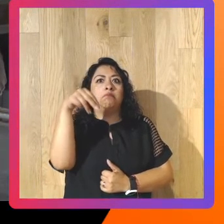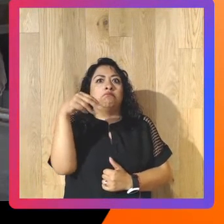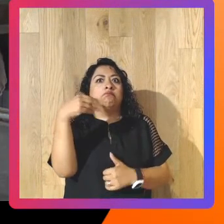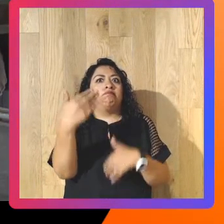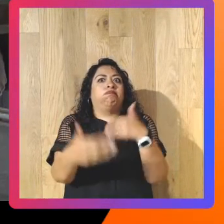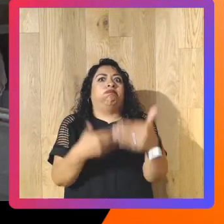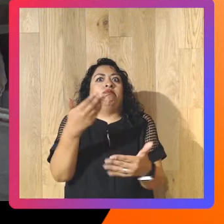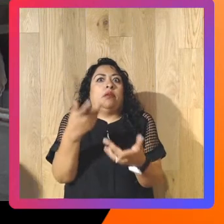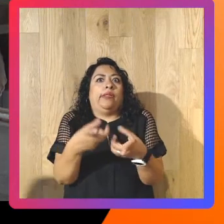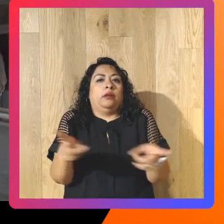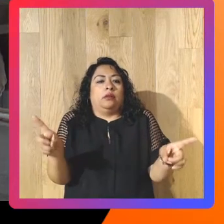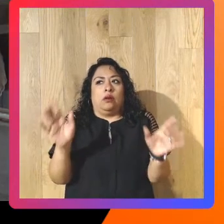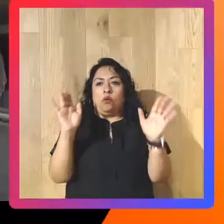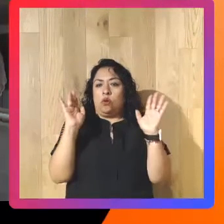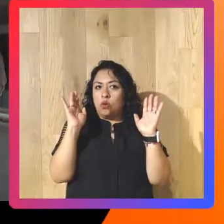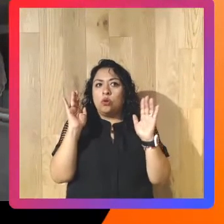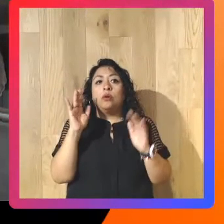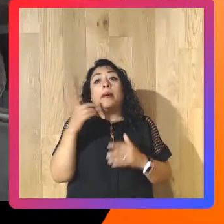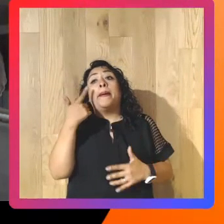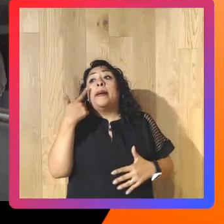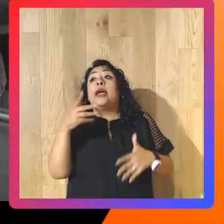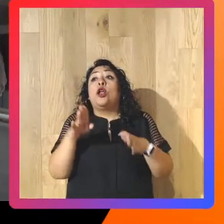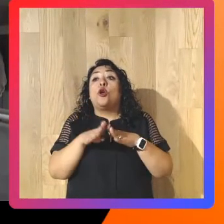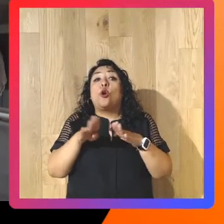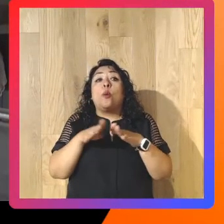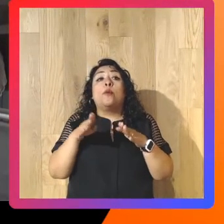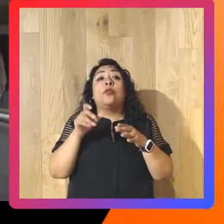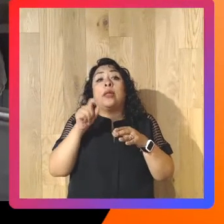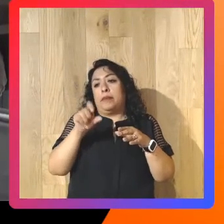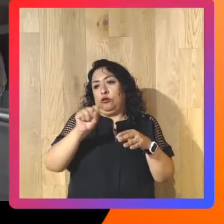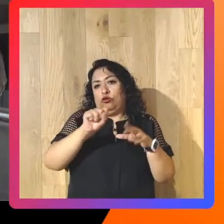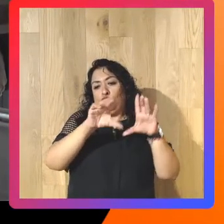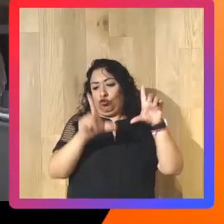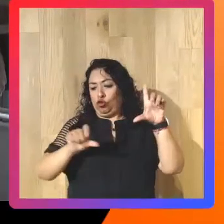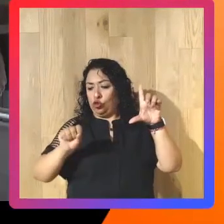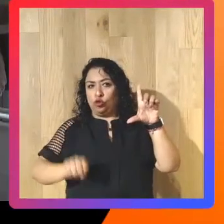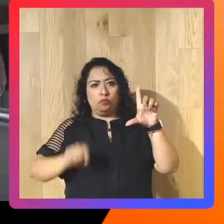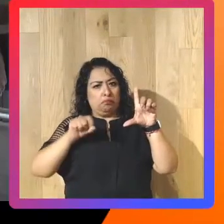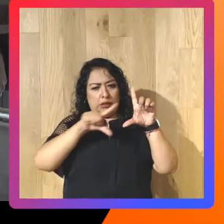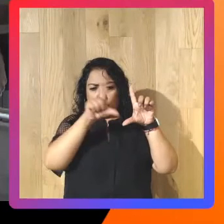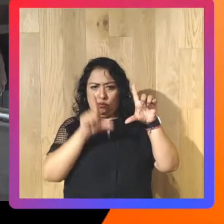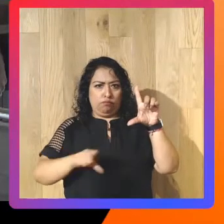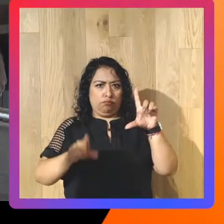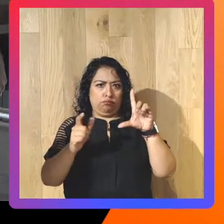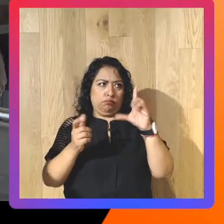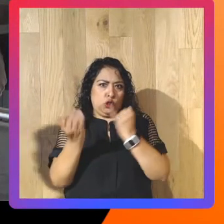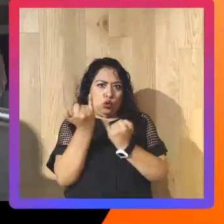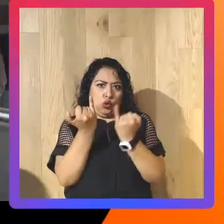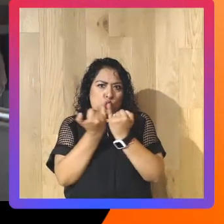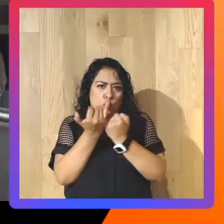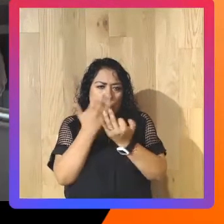más y habrá que ver cómo se desarrolla también el sur, porque a fin de cuentas estamos en el mismo país.